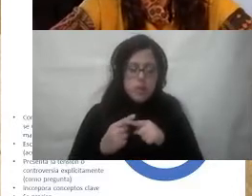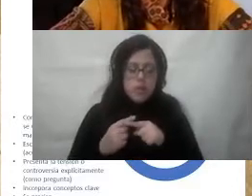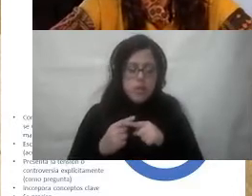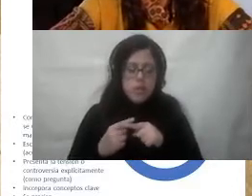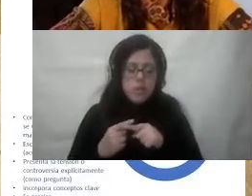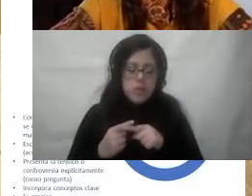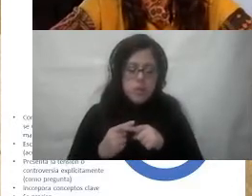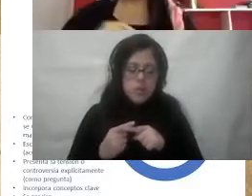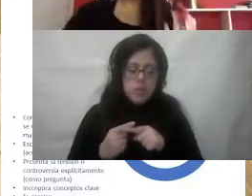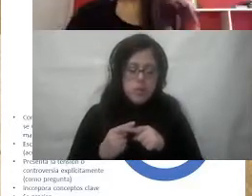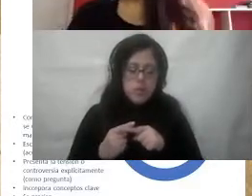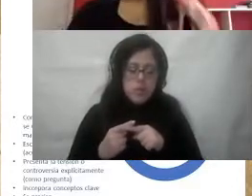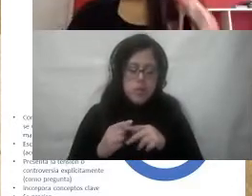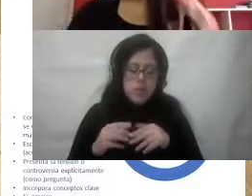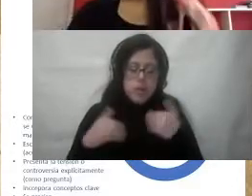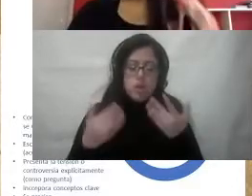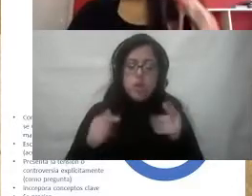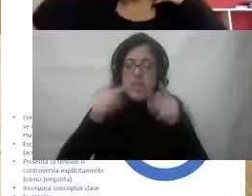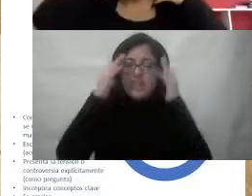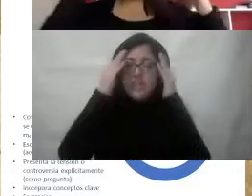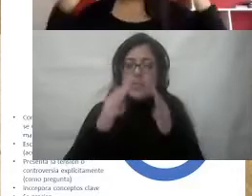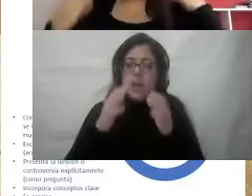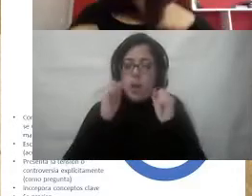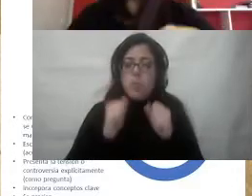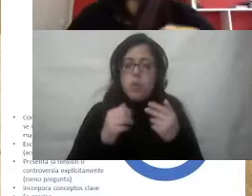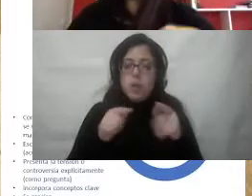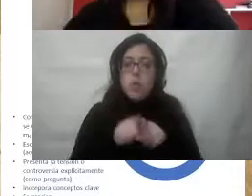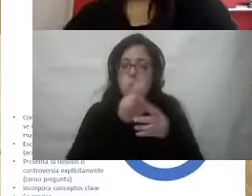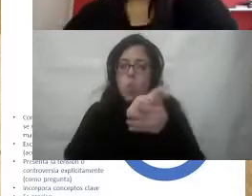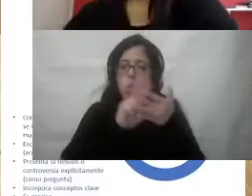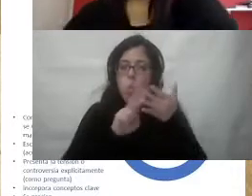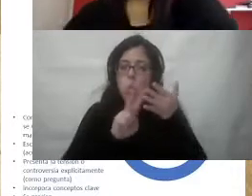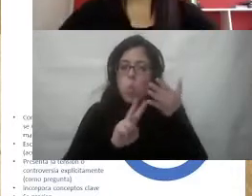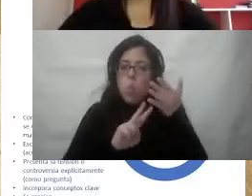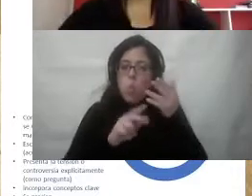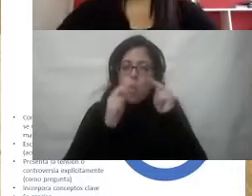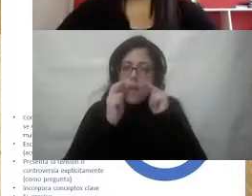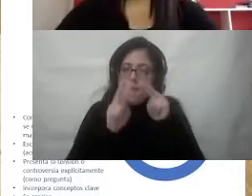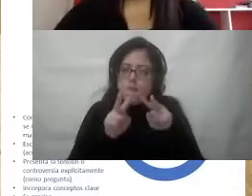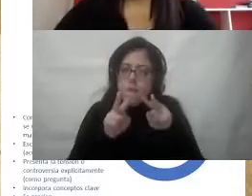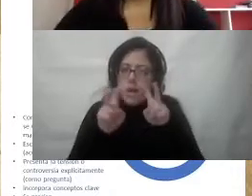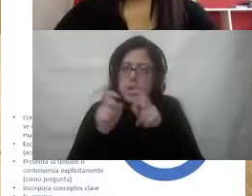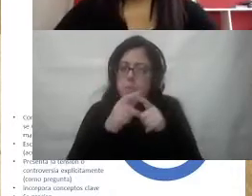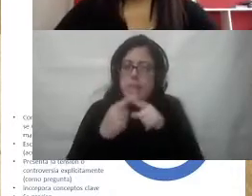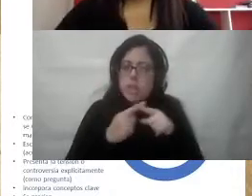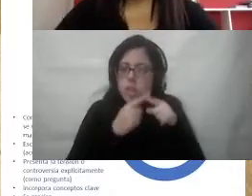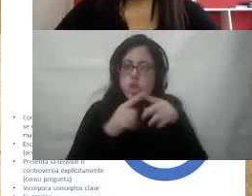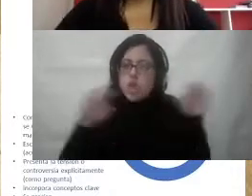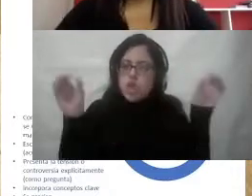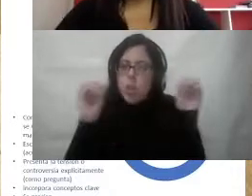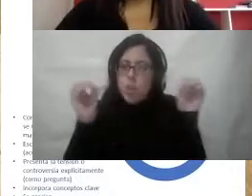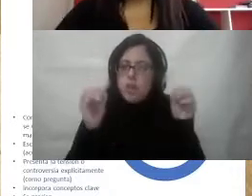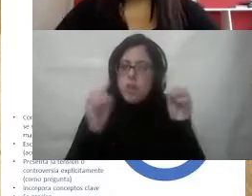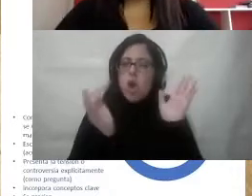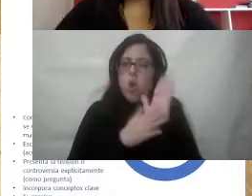el énfasis acá es poder leer la sociedad y poder opinar en base a